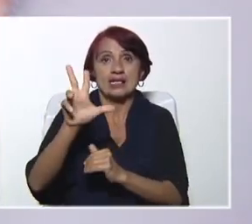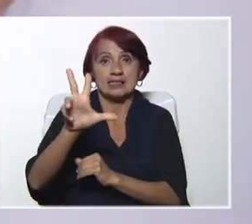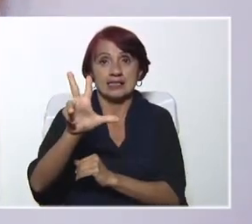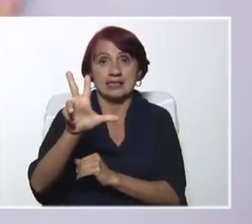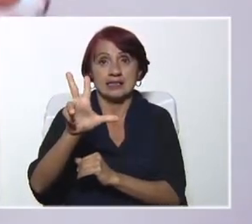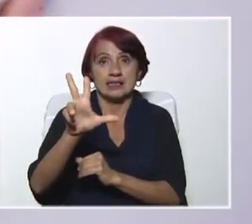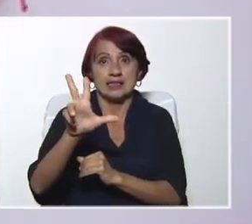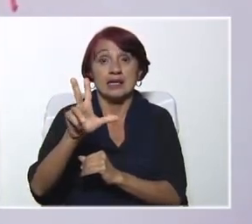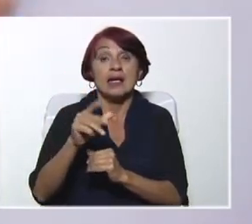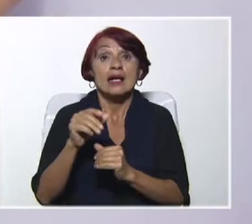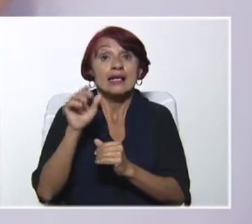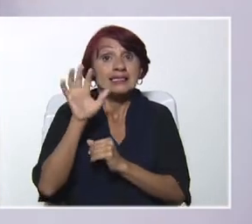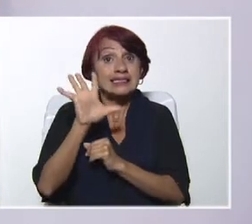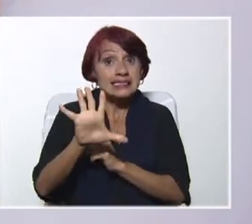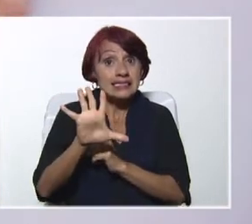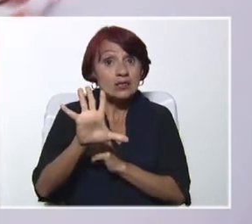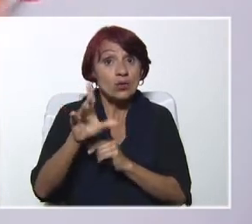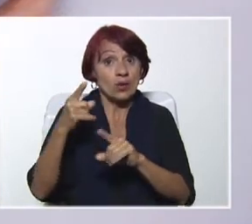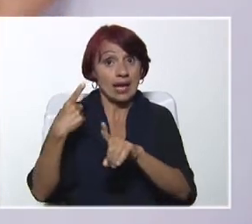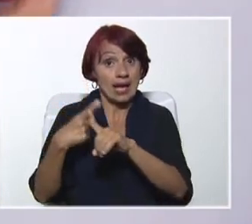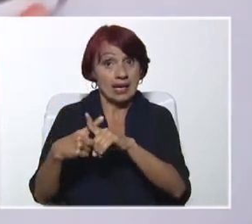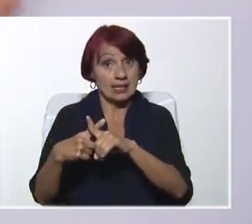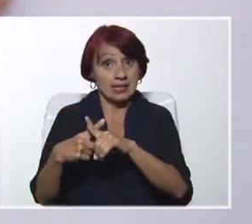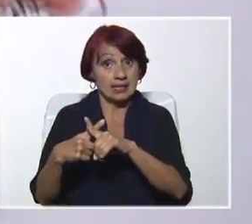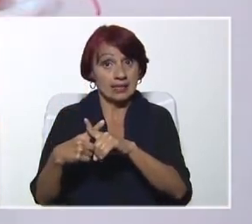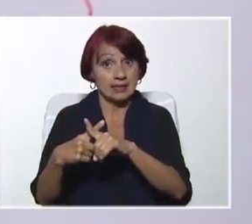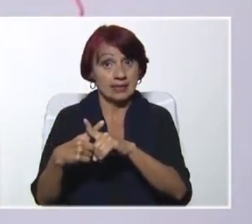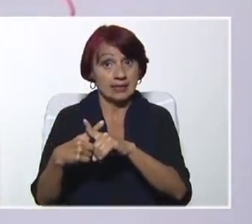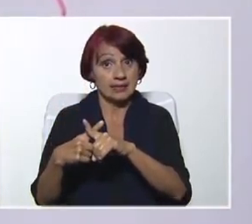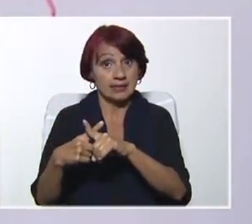más 5x